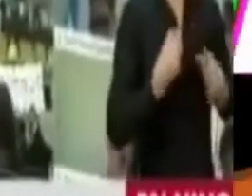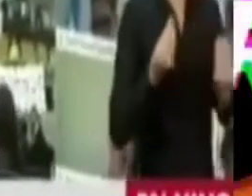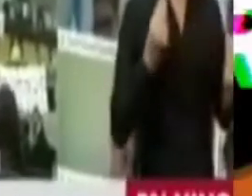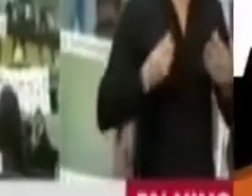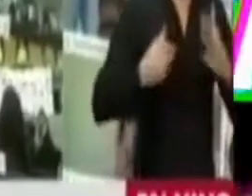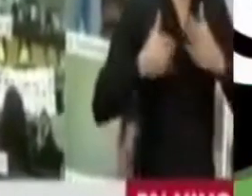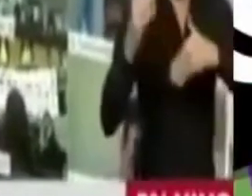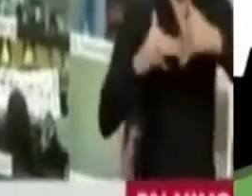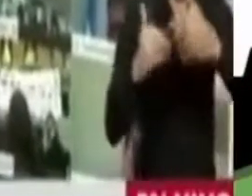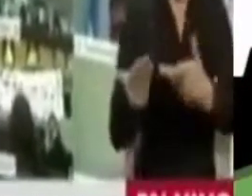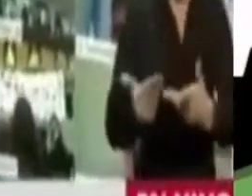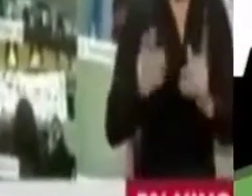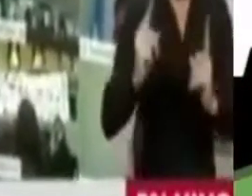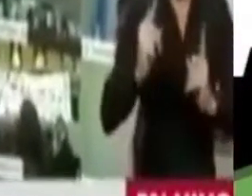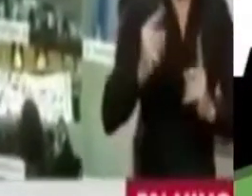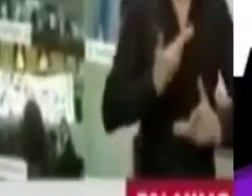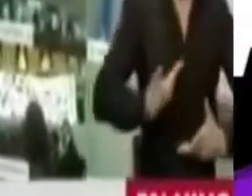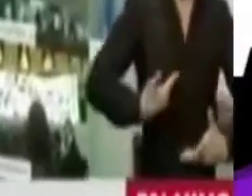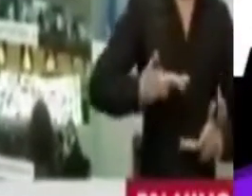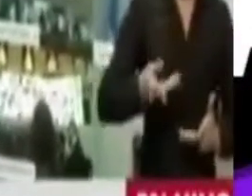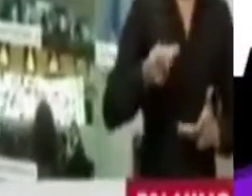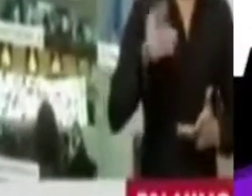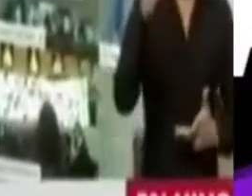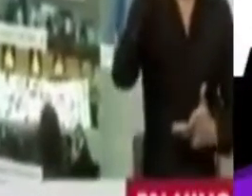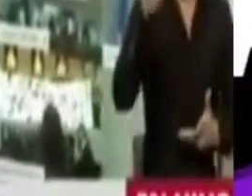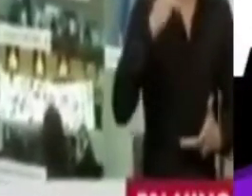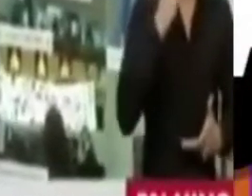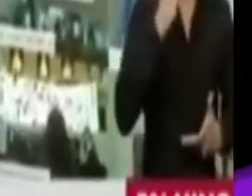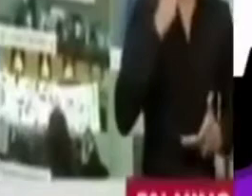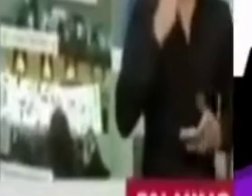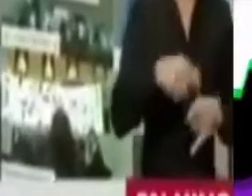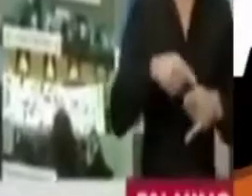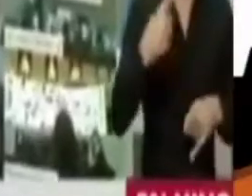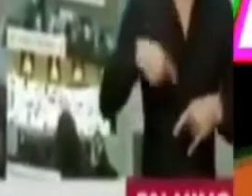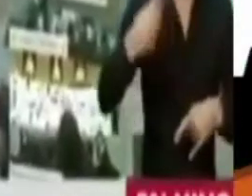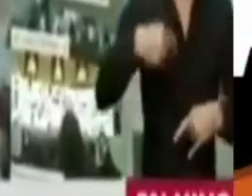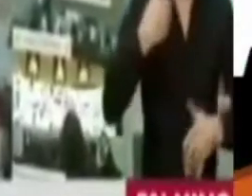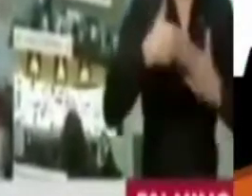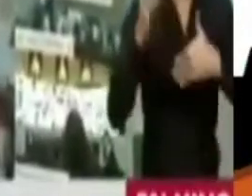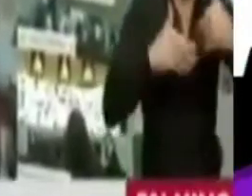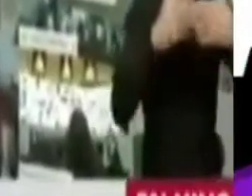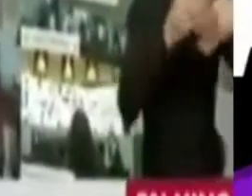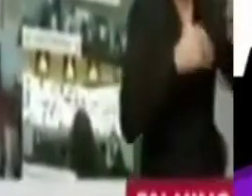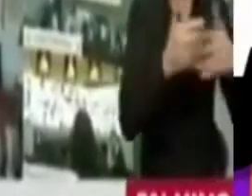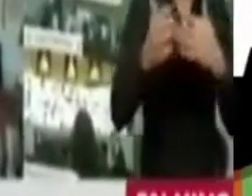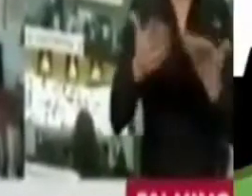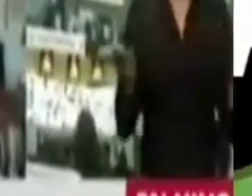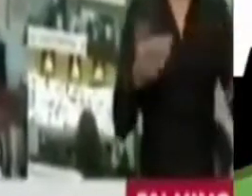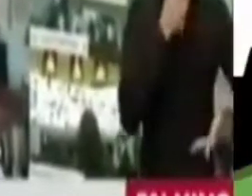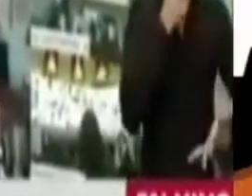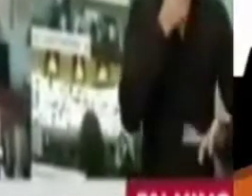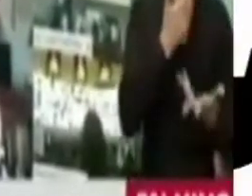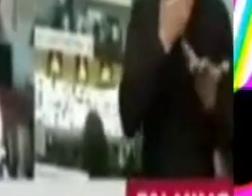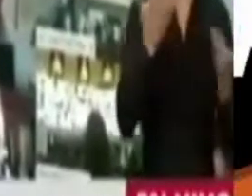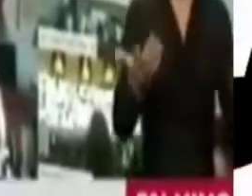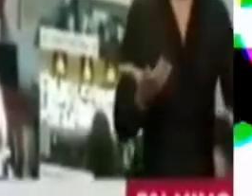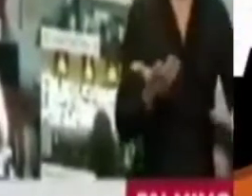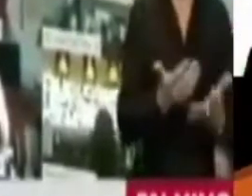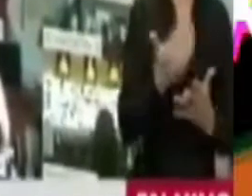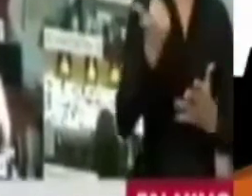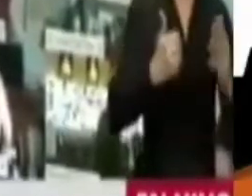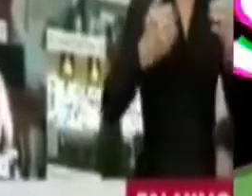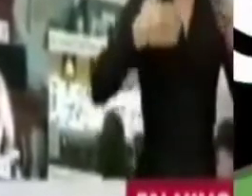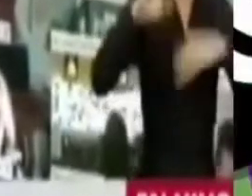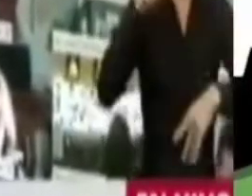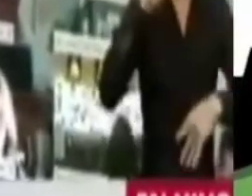decir, después empezaron los gobernadores a desistir de ese pacto por falta de cumplimiento. Bueno, de alguna manera dijo